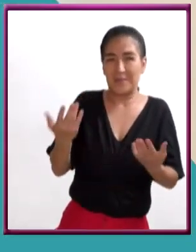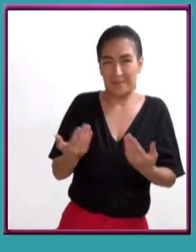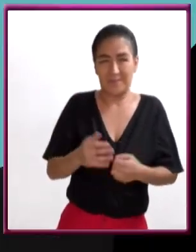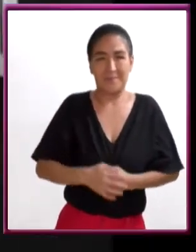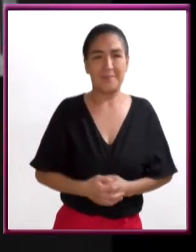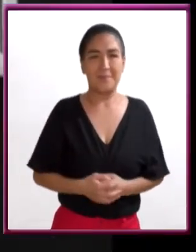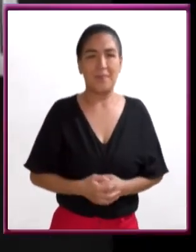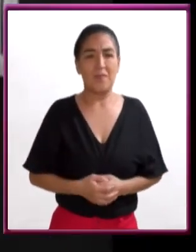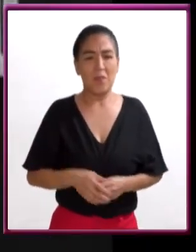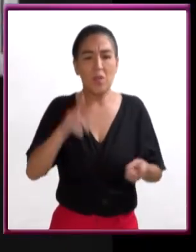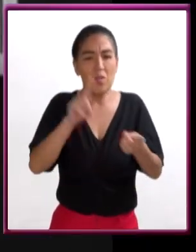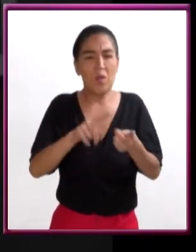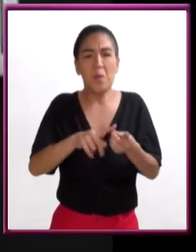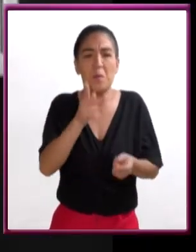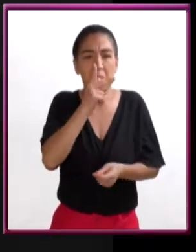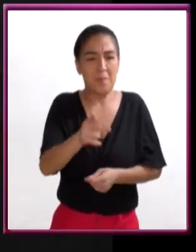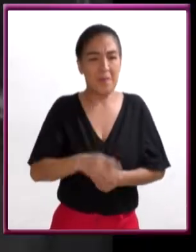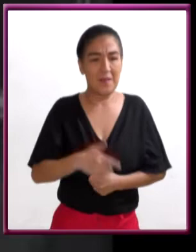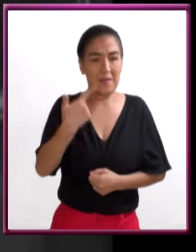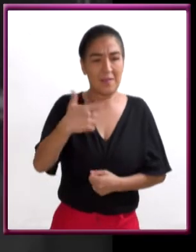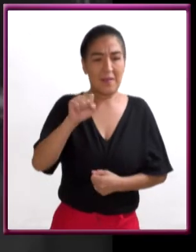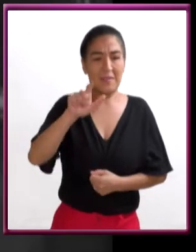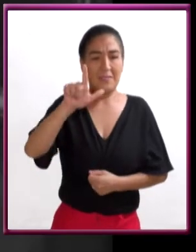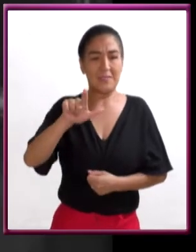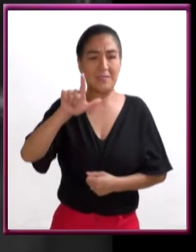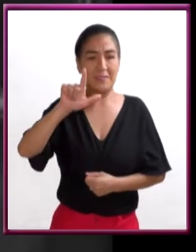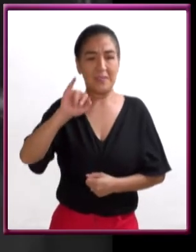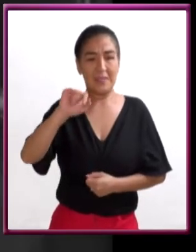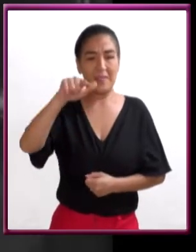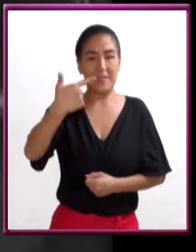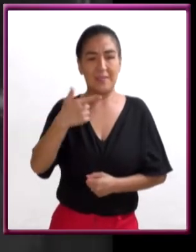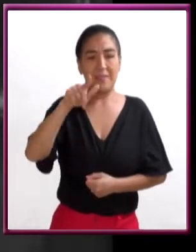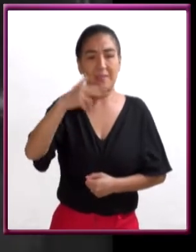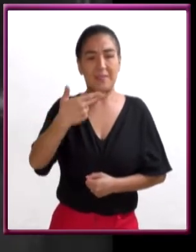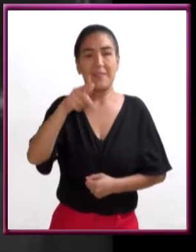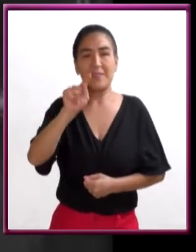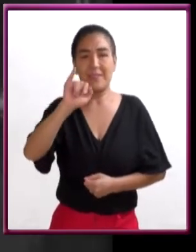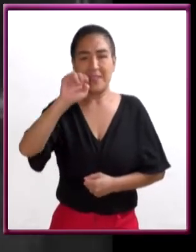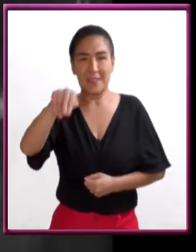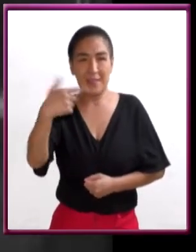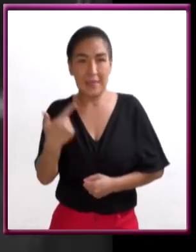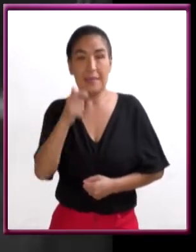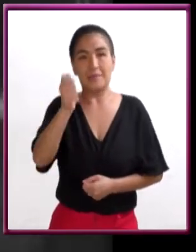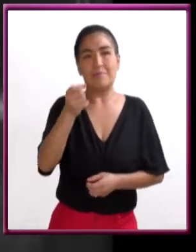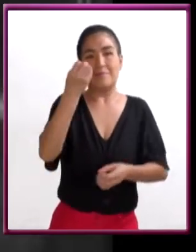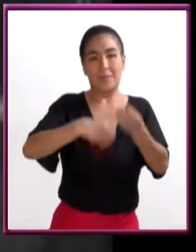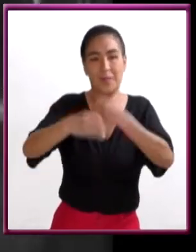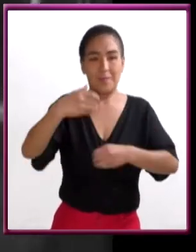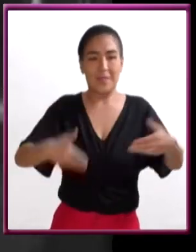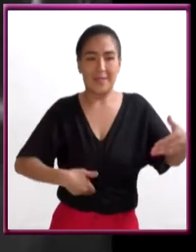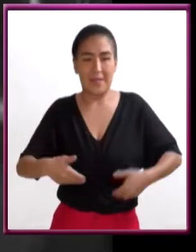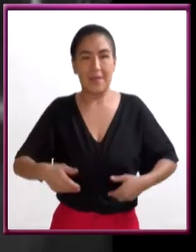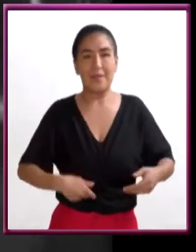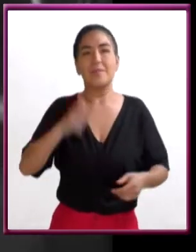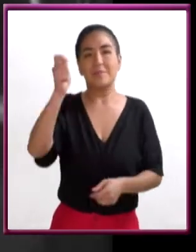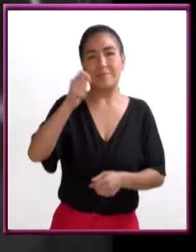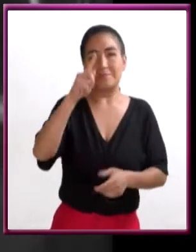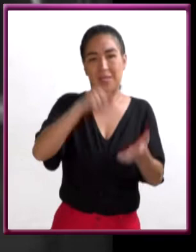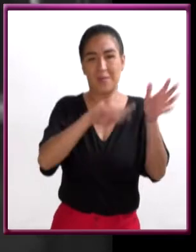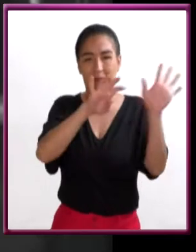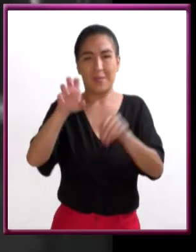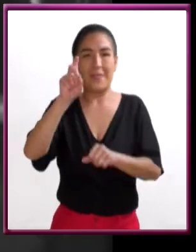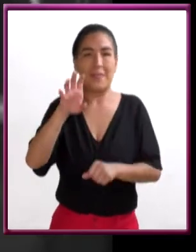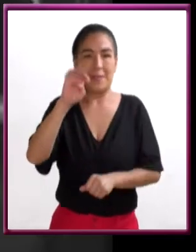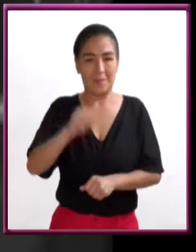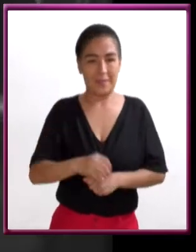quieras. ¿De dónde salió el término gaslighting? De la obra de teatro de 1939,